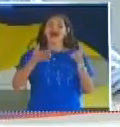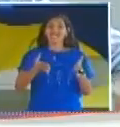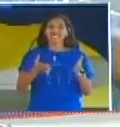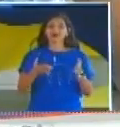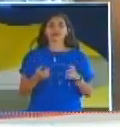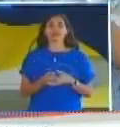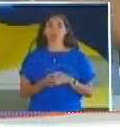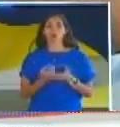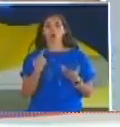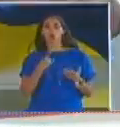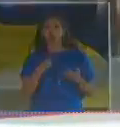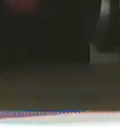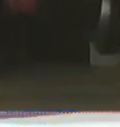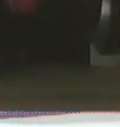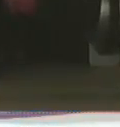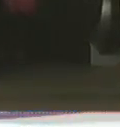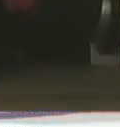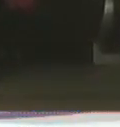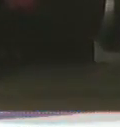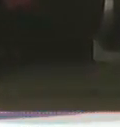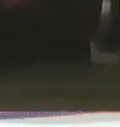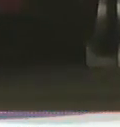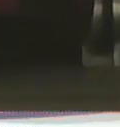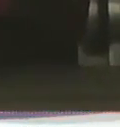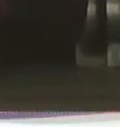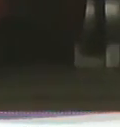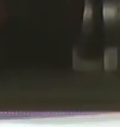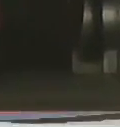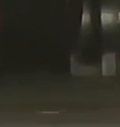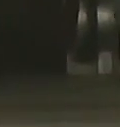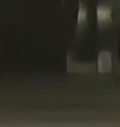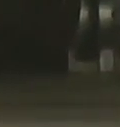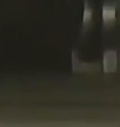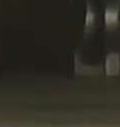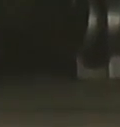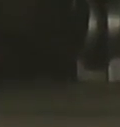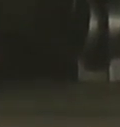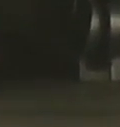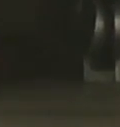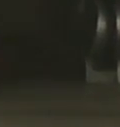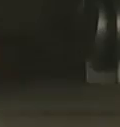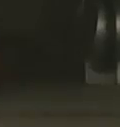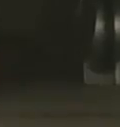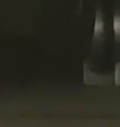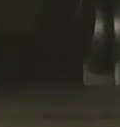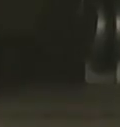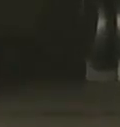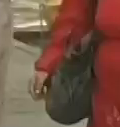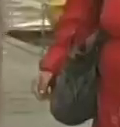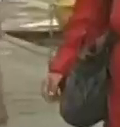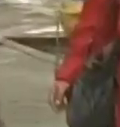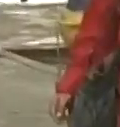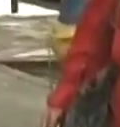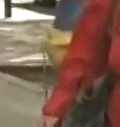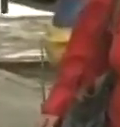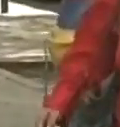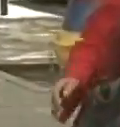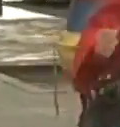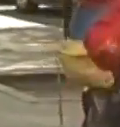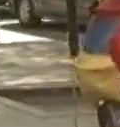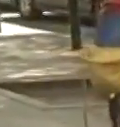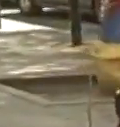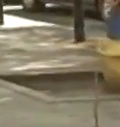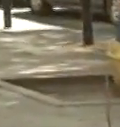inclusive, hubo enfrentamientos en algunas barricadas que nos pusieron, los trabajadores superaron la barricada y nos fuimos al trabajo. En todos los